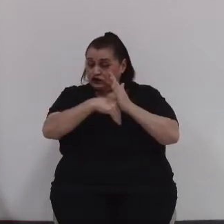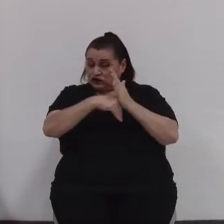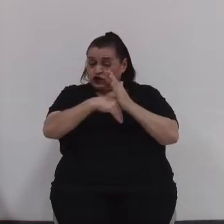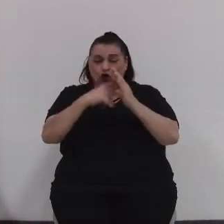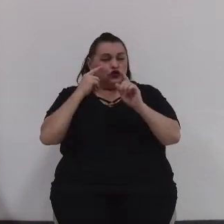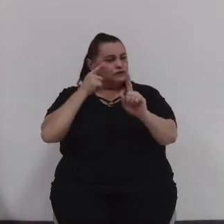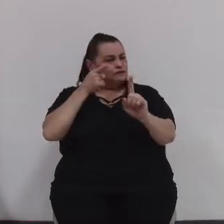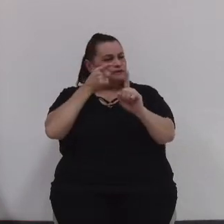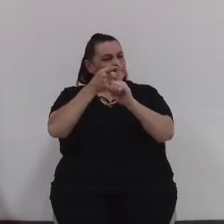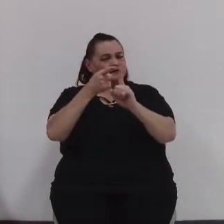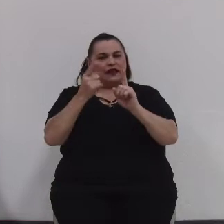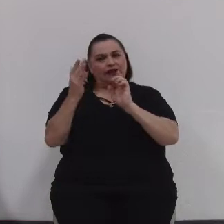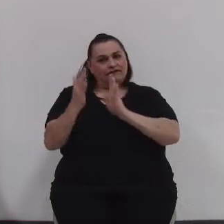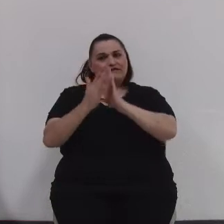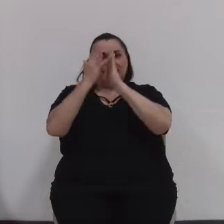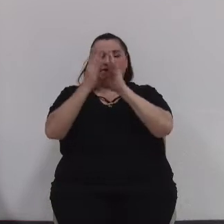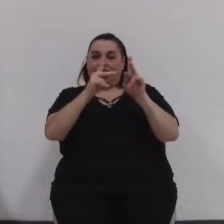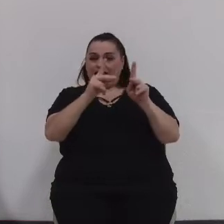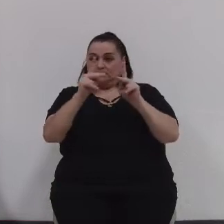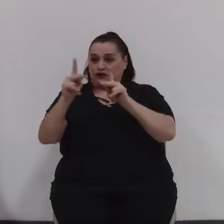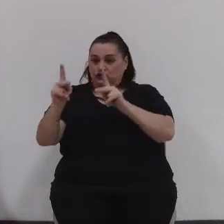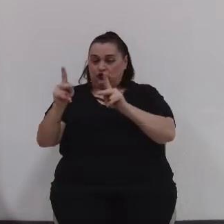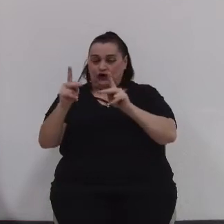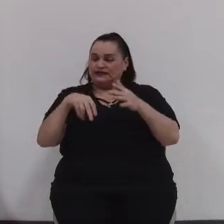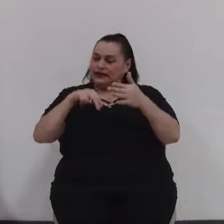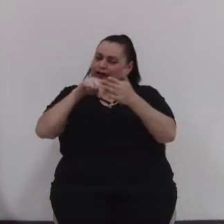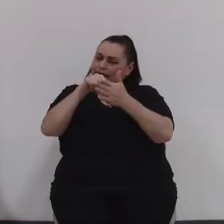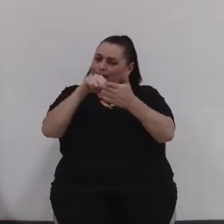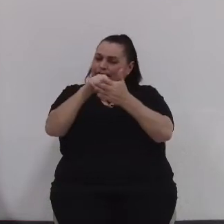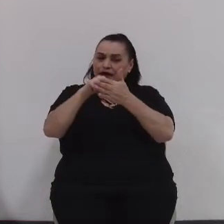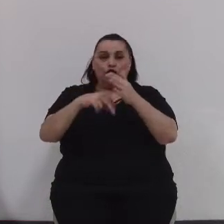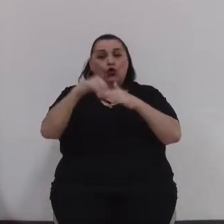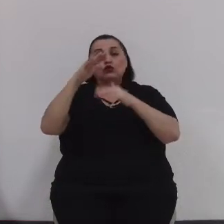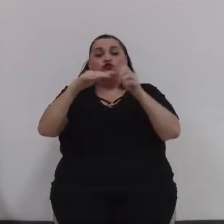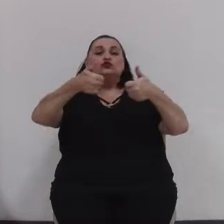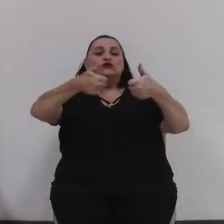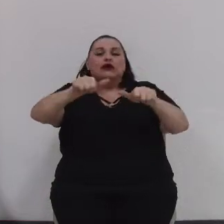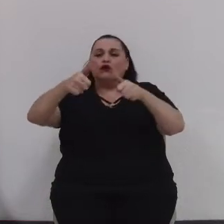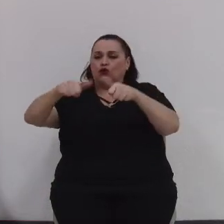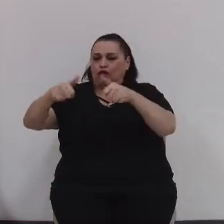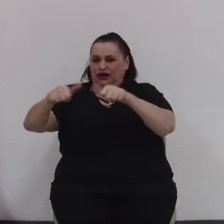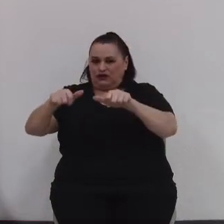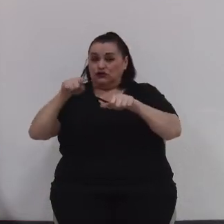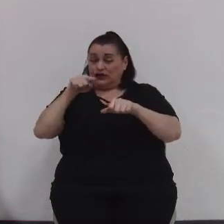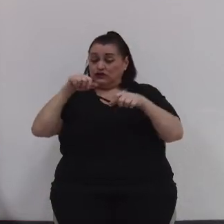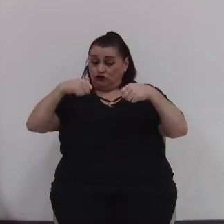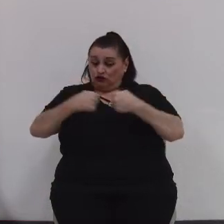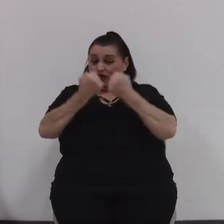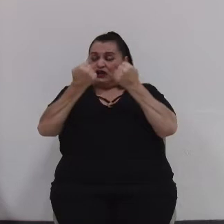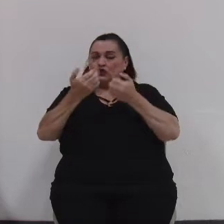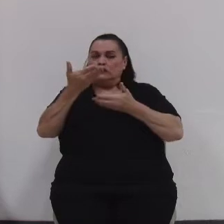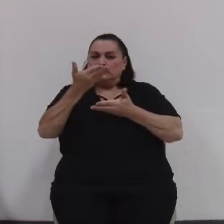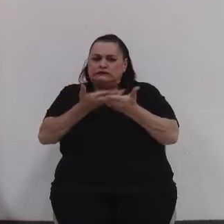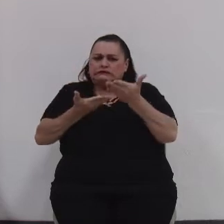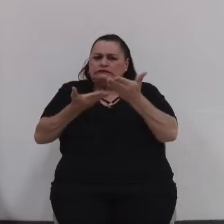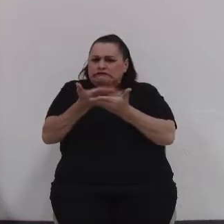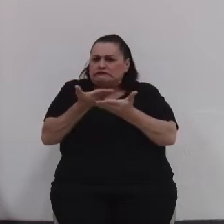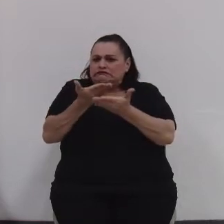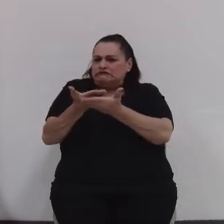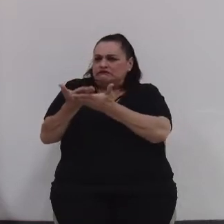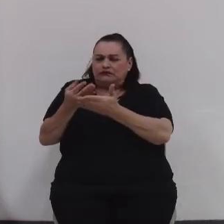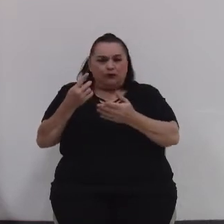polarización que confronta a las personas e impide la construcción de acuerdos. Estos desafíos se retroalimentan a una velocidad